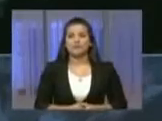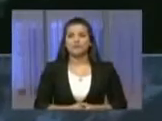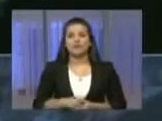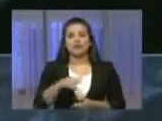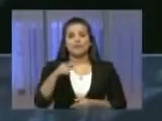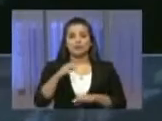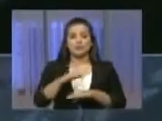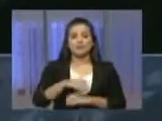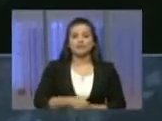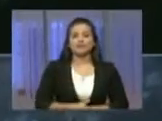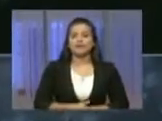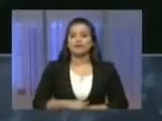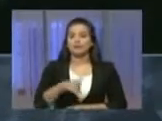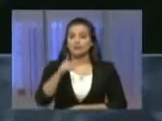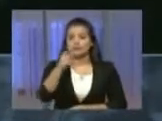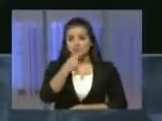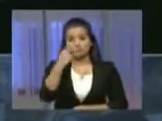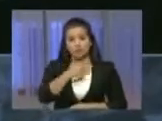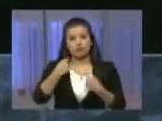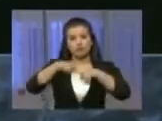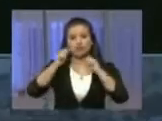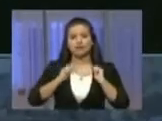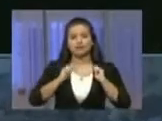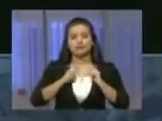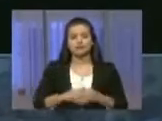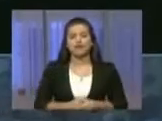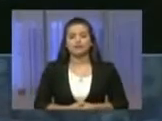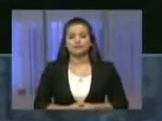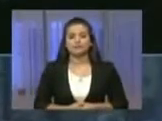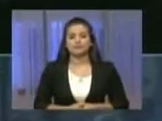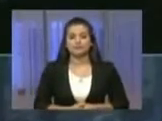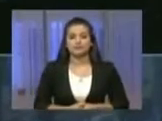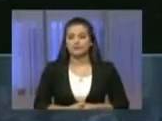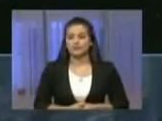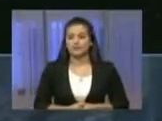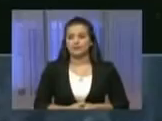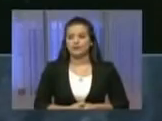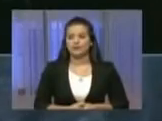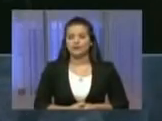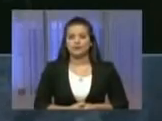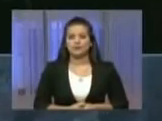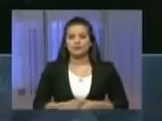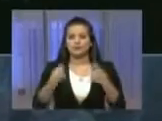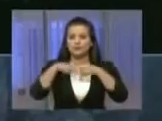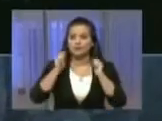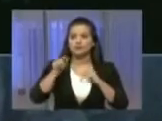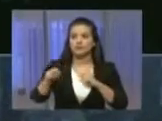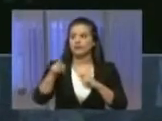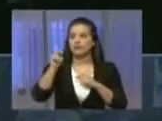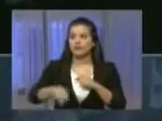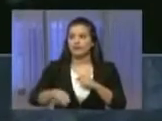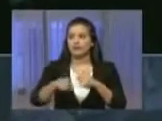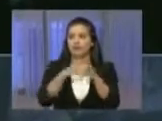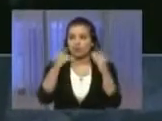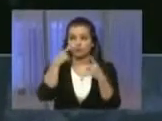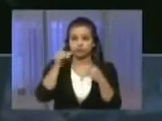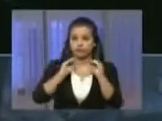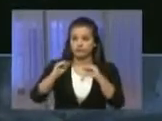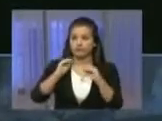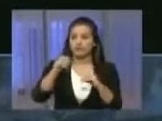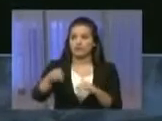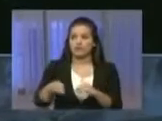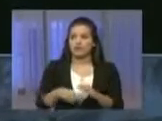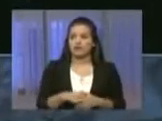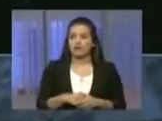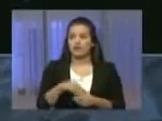profundamente con el pensamiento la moral la ética y los sueños del comandante Hugo Chávez para que la guardia